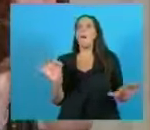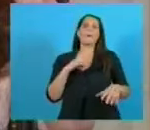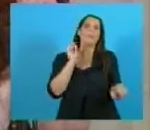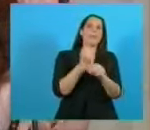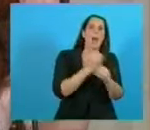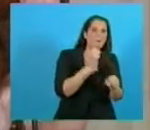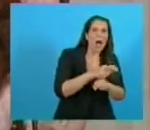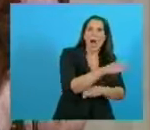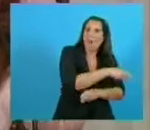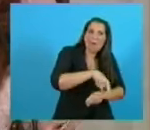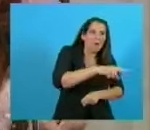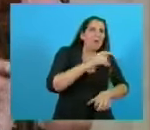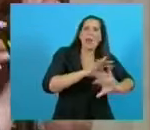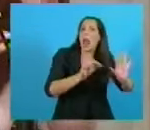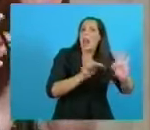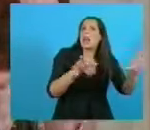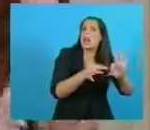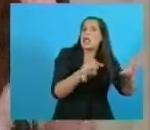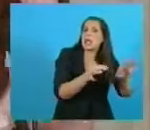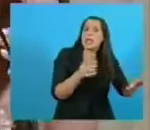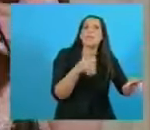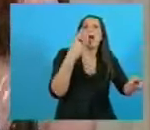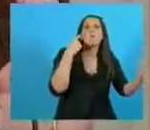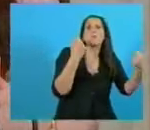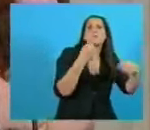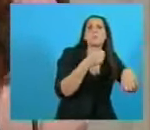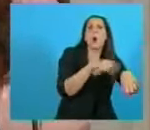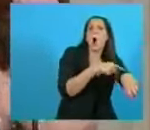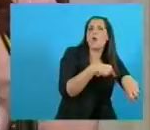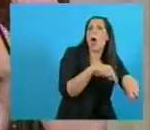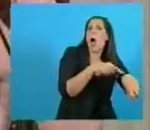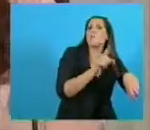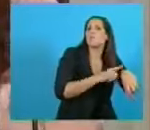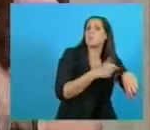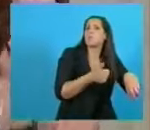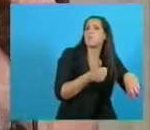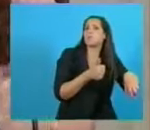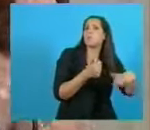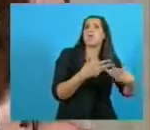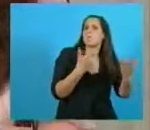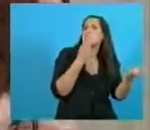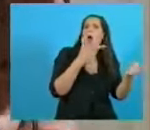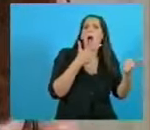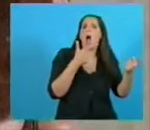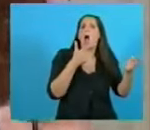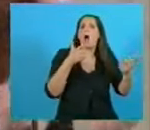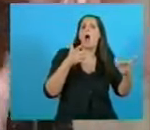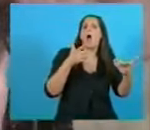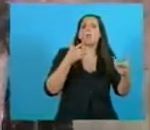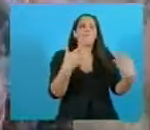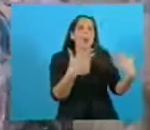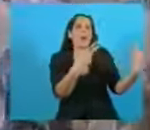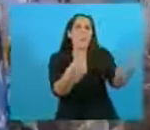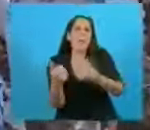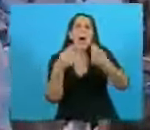que los trabajadores puedan libremente pactar sus salarios como lo han hecho, ganándole siempre en poder adquisitivo a la inflación. Por eso el turismo, por